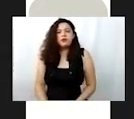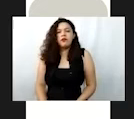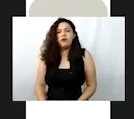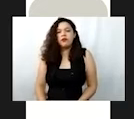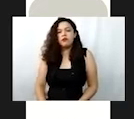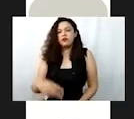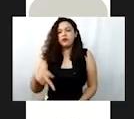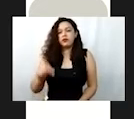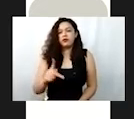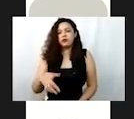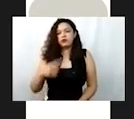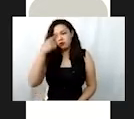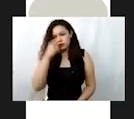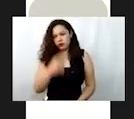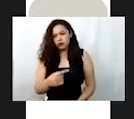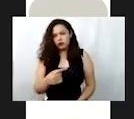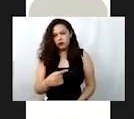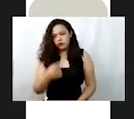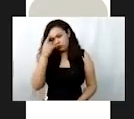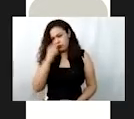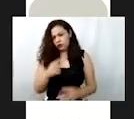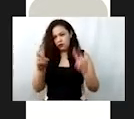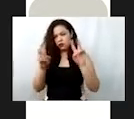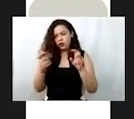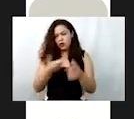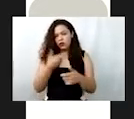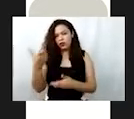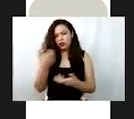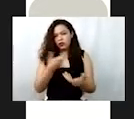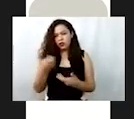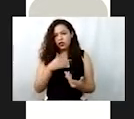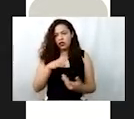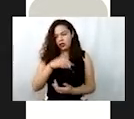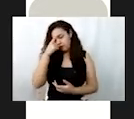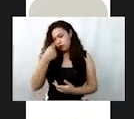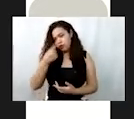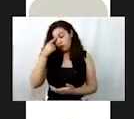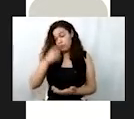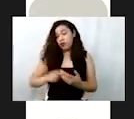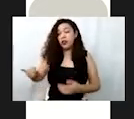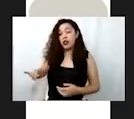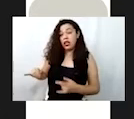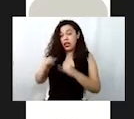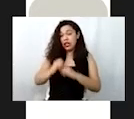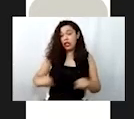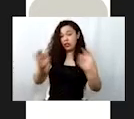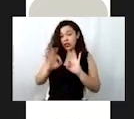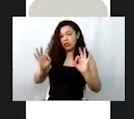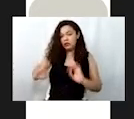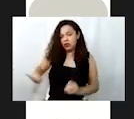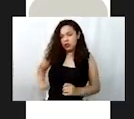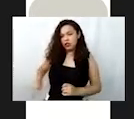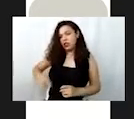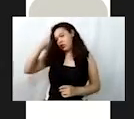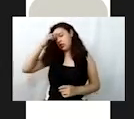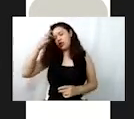plan, su tirada es también al tema de financiamiento, que creo que interesa mucho esto, al tema de alianzas, pues se van a encontrar